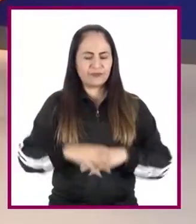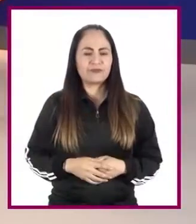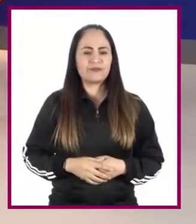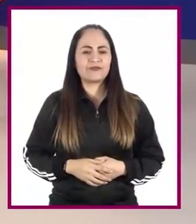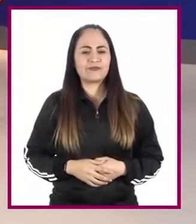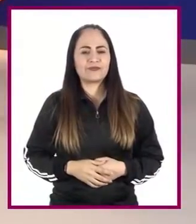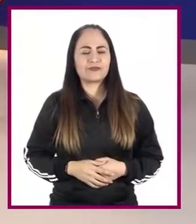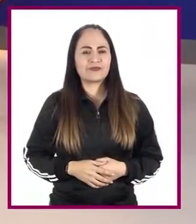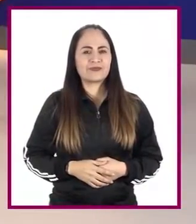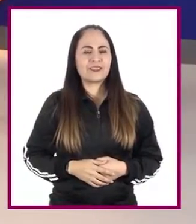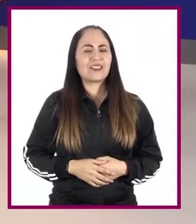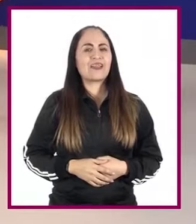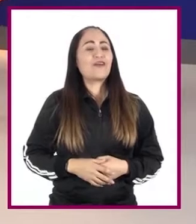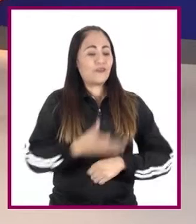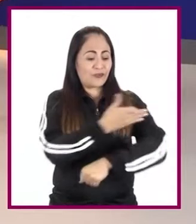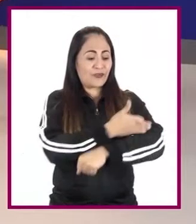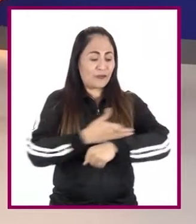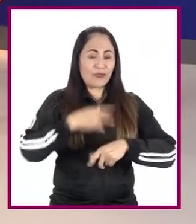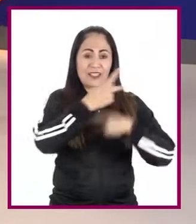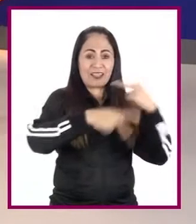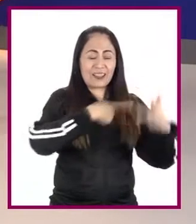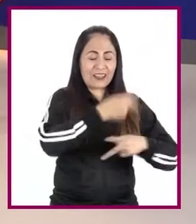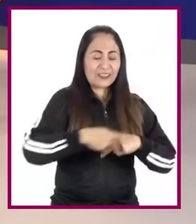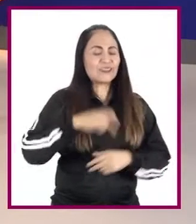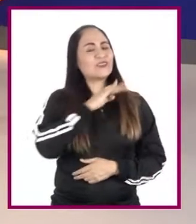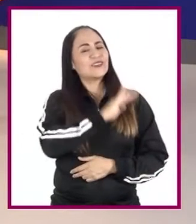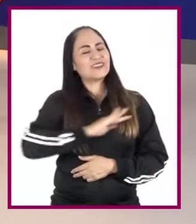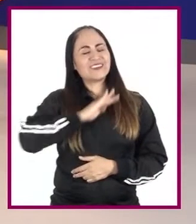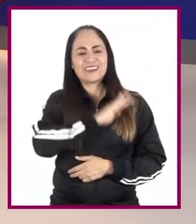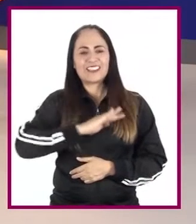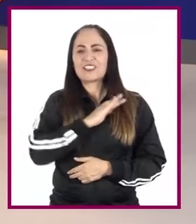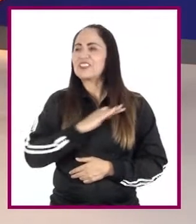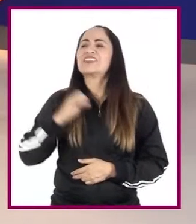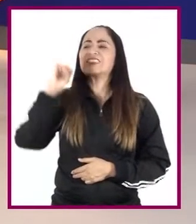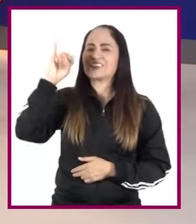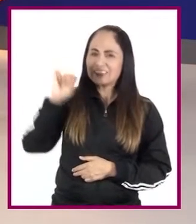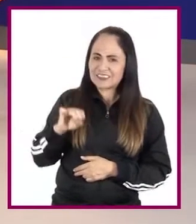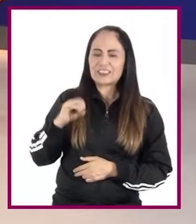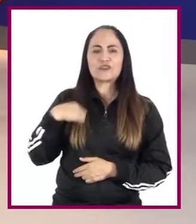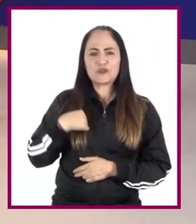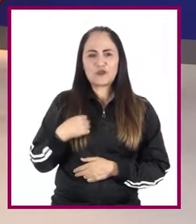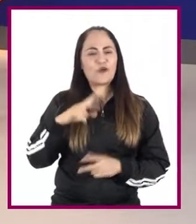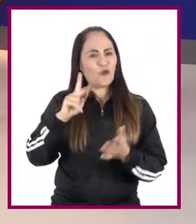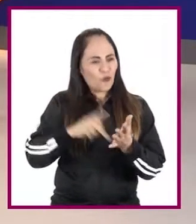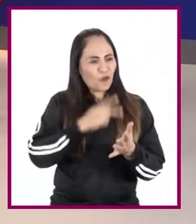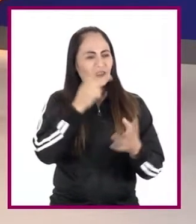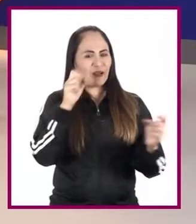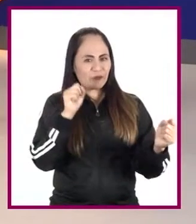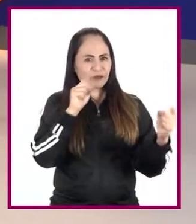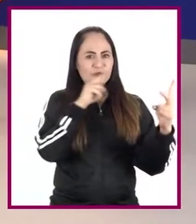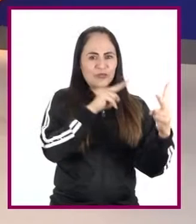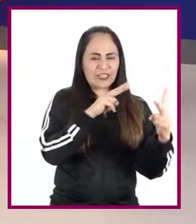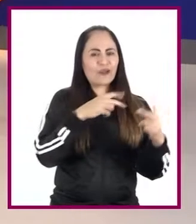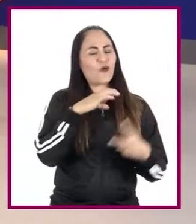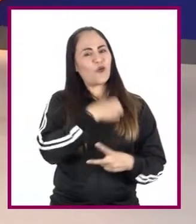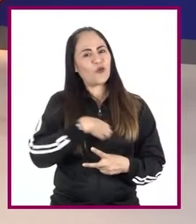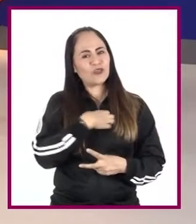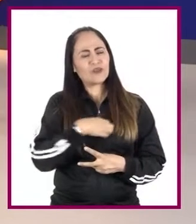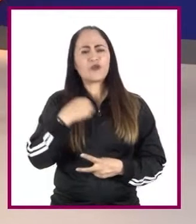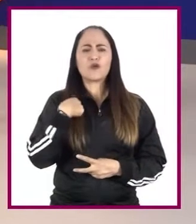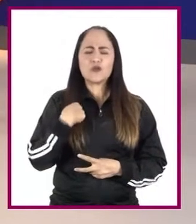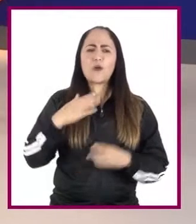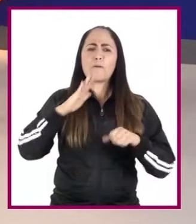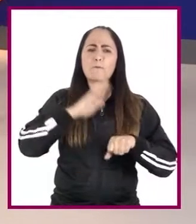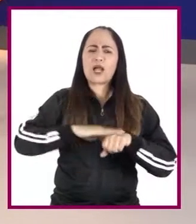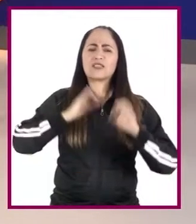Qué felicidad ir con la familia, compadre. Sí, compadre. Yo también estoy muy contento de verlos a todos. Y ahora, ¿más tranquilo en regresar? ¿Por qué más tranquilo?